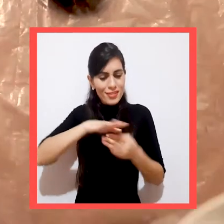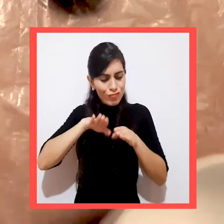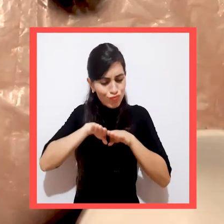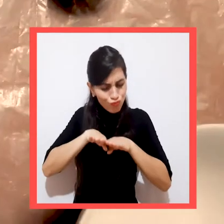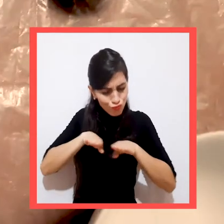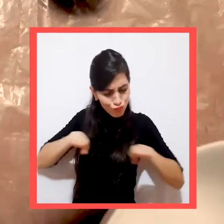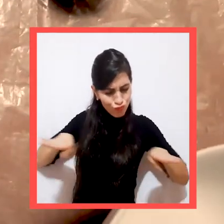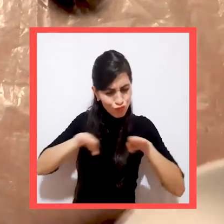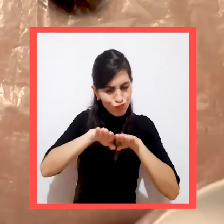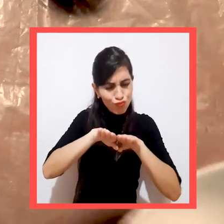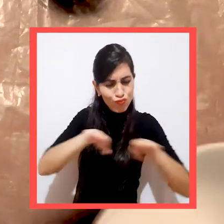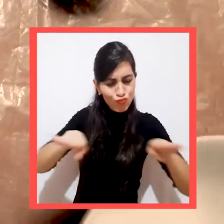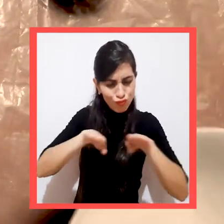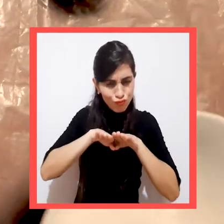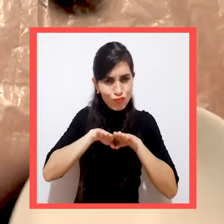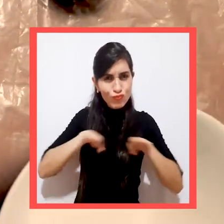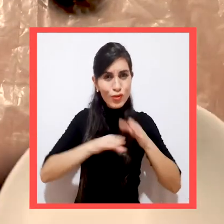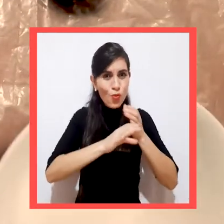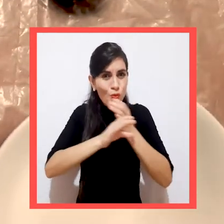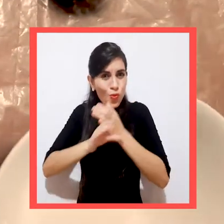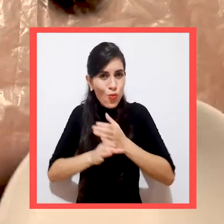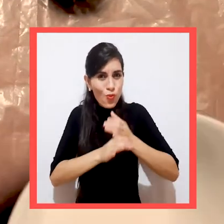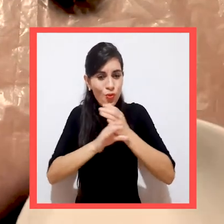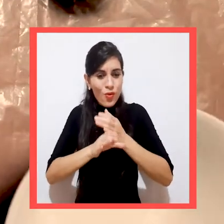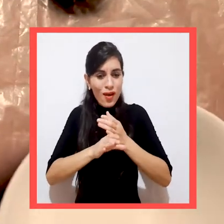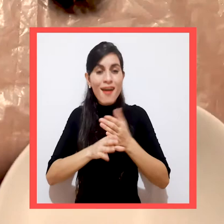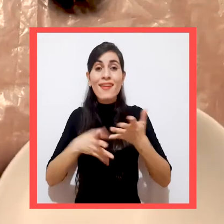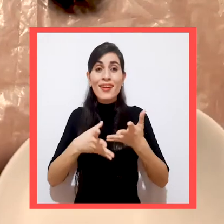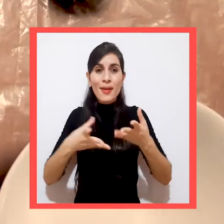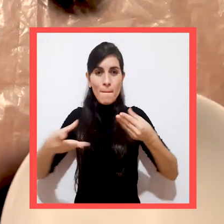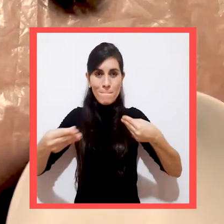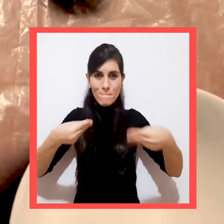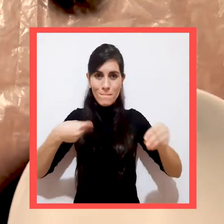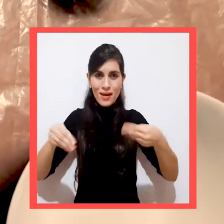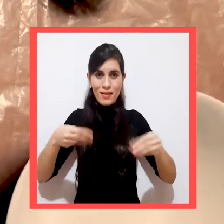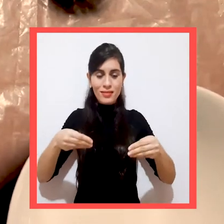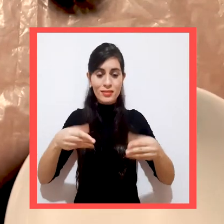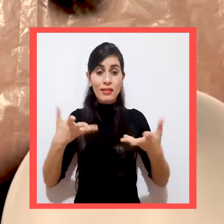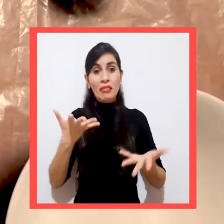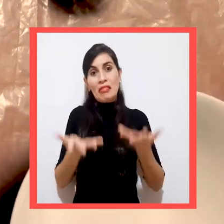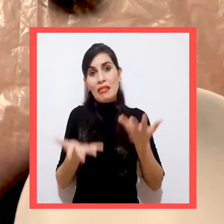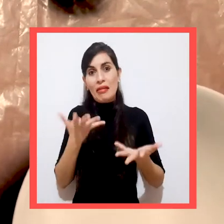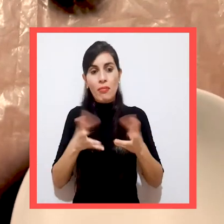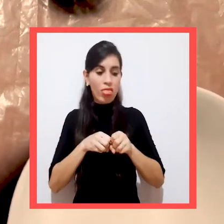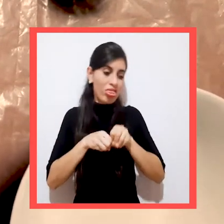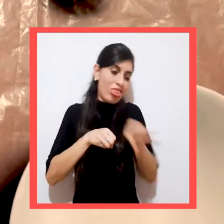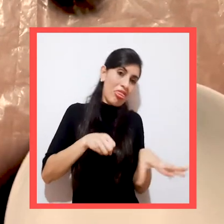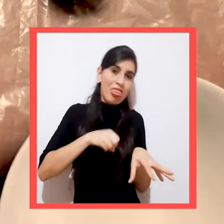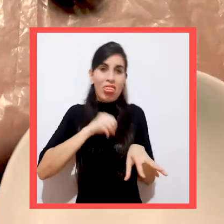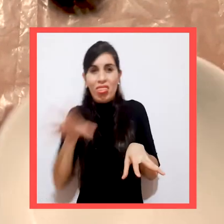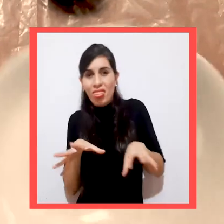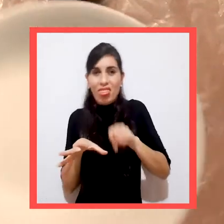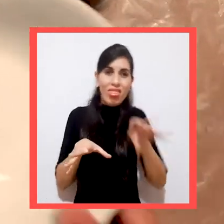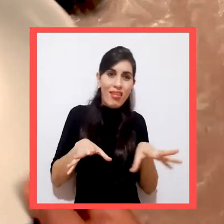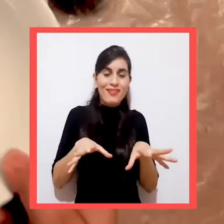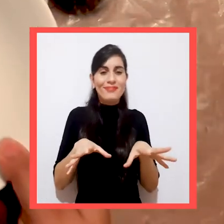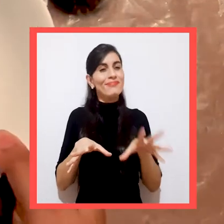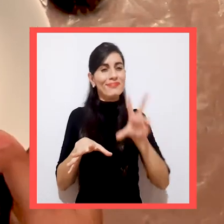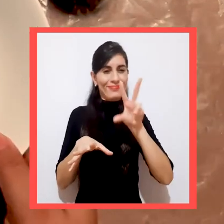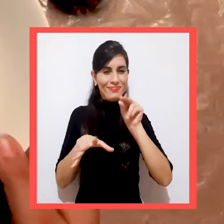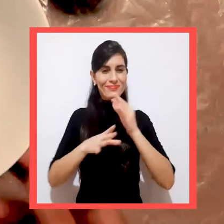de trabajo. En esta ocasión yo la tengo cubierta por un plástico para evitar así accidentes sobre la